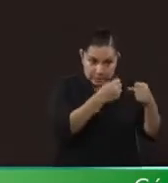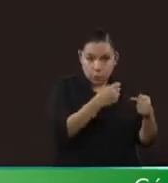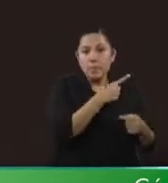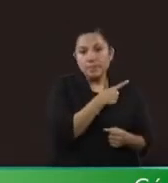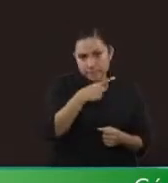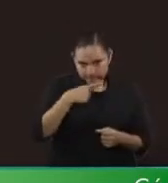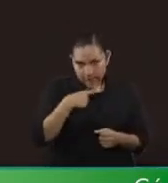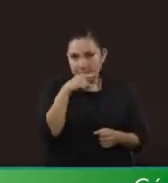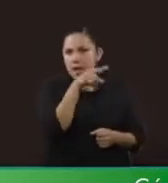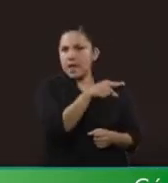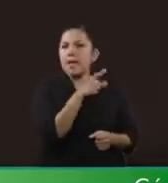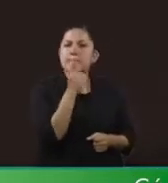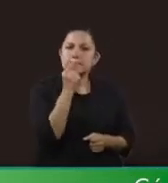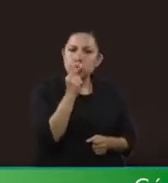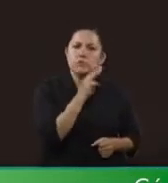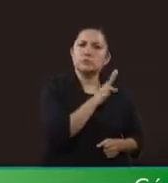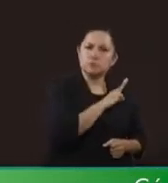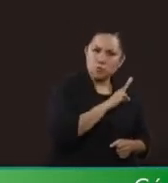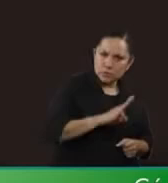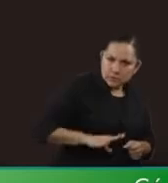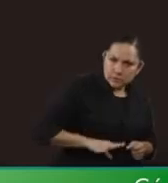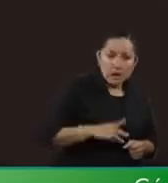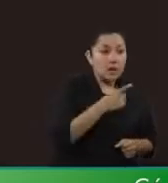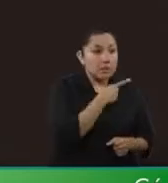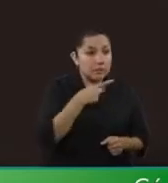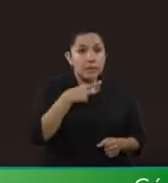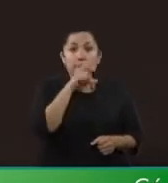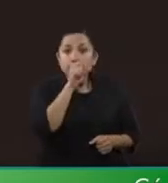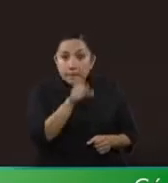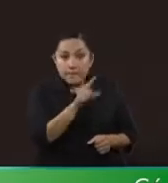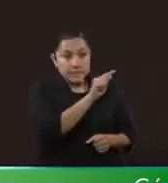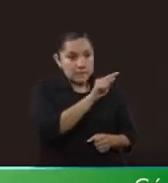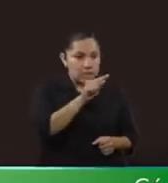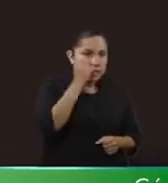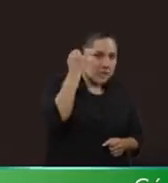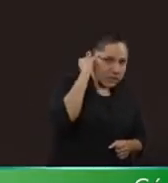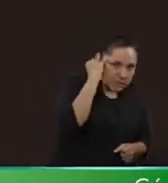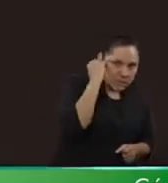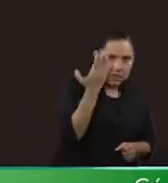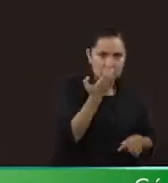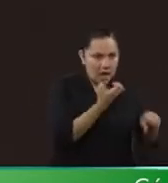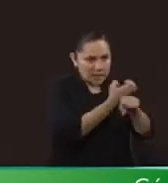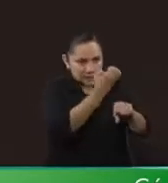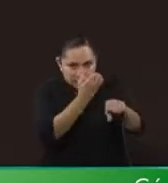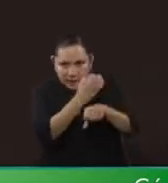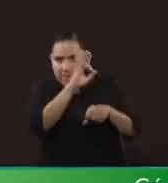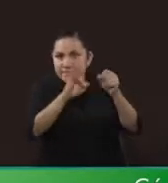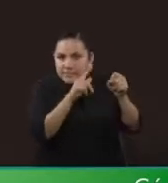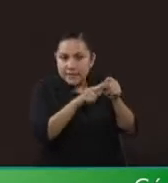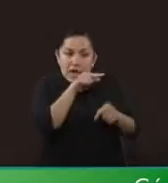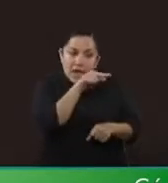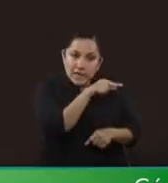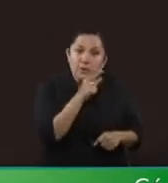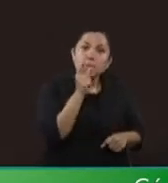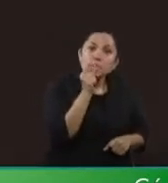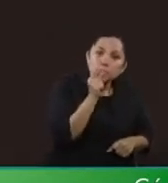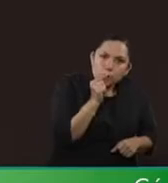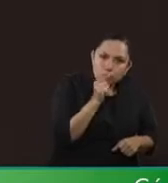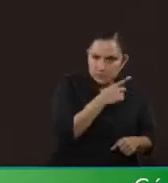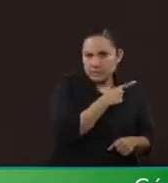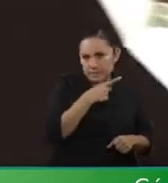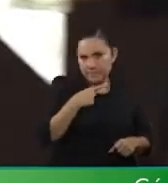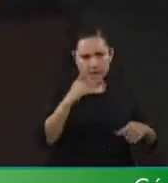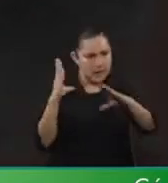las comunidades indígenas, estatales y federales capacitadas y equipadas bajo estrictos controles de